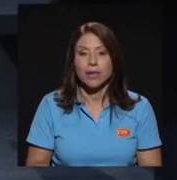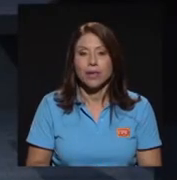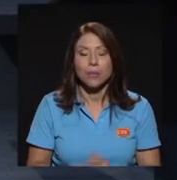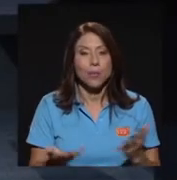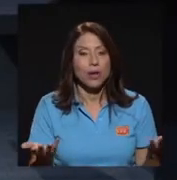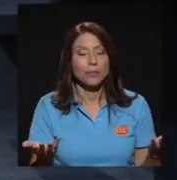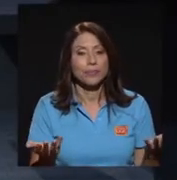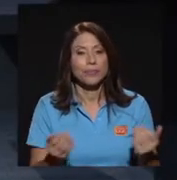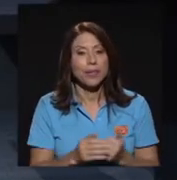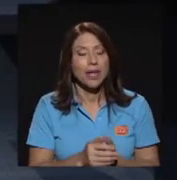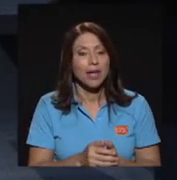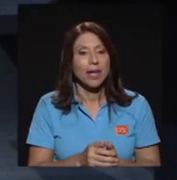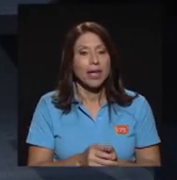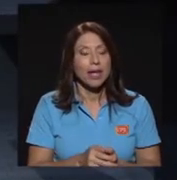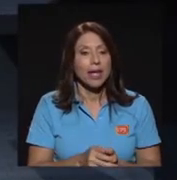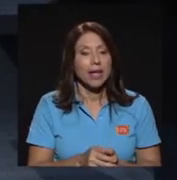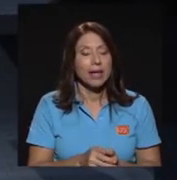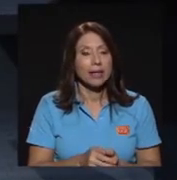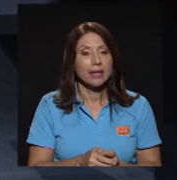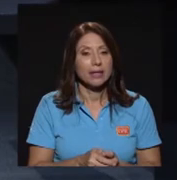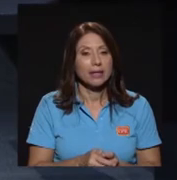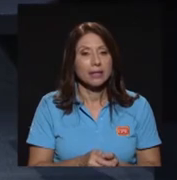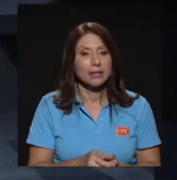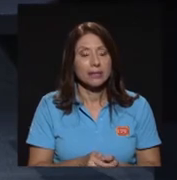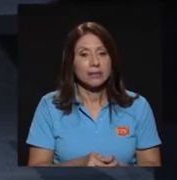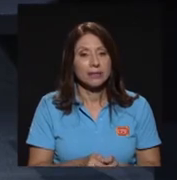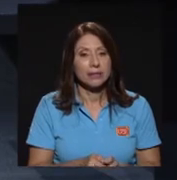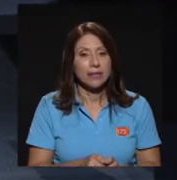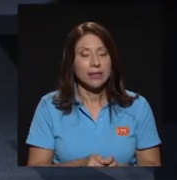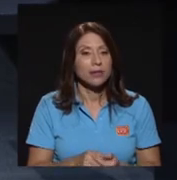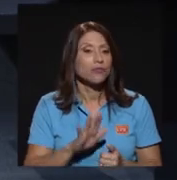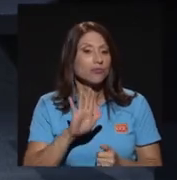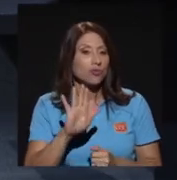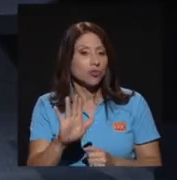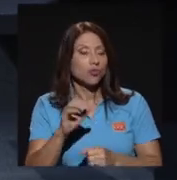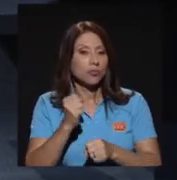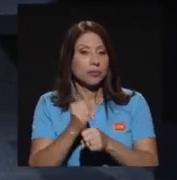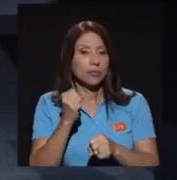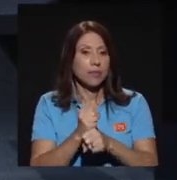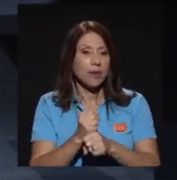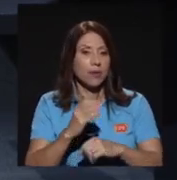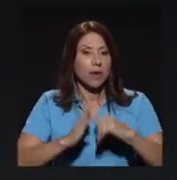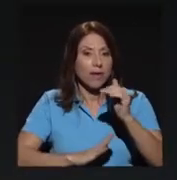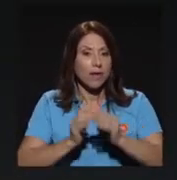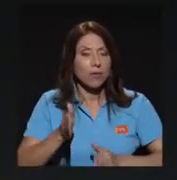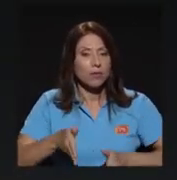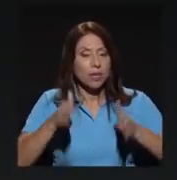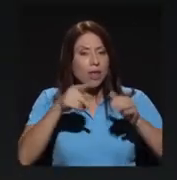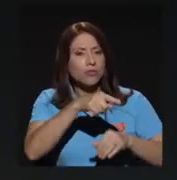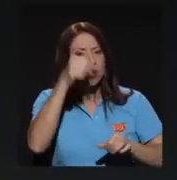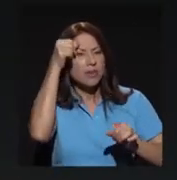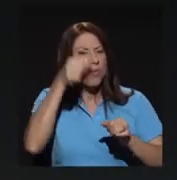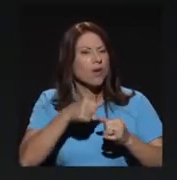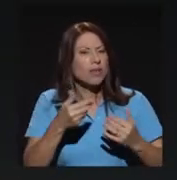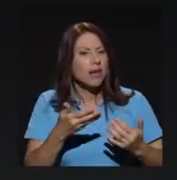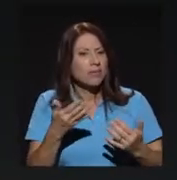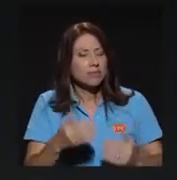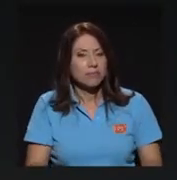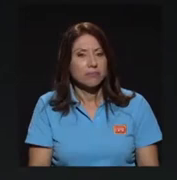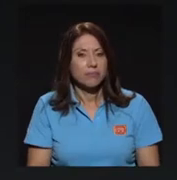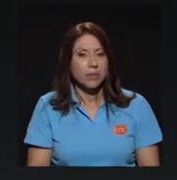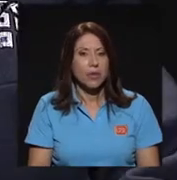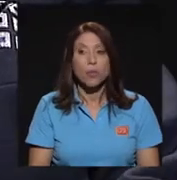dentro de la acción de él en la facultad qué cosa recuerda usted bueno él